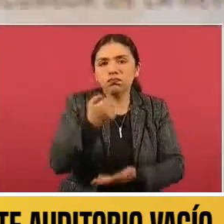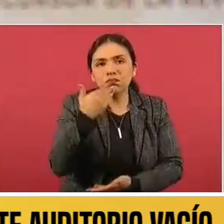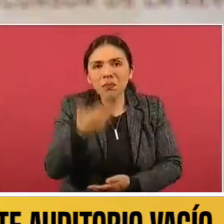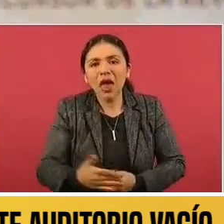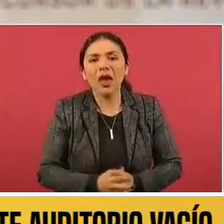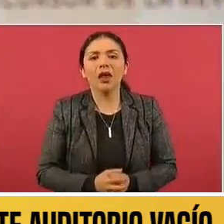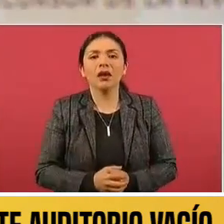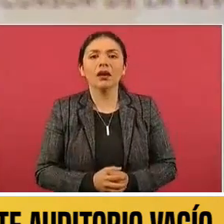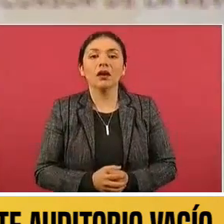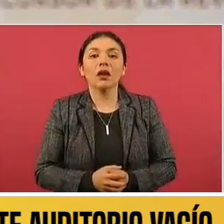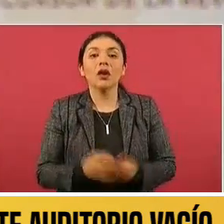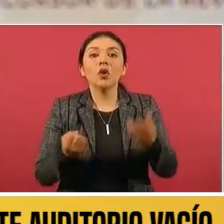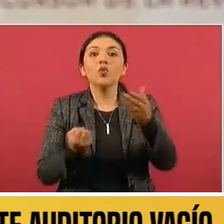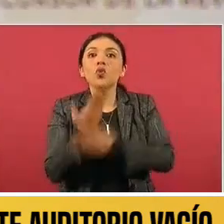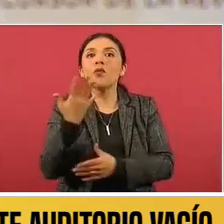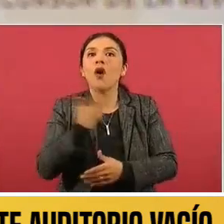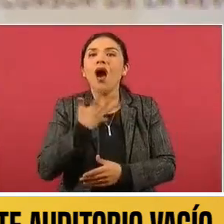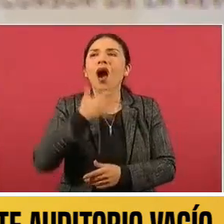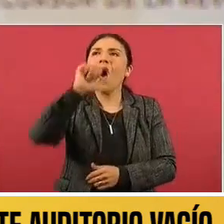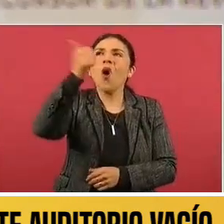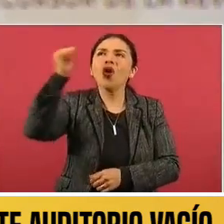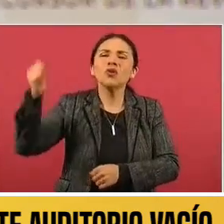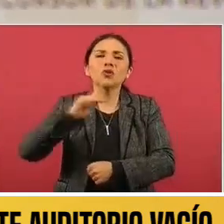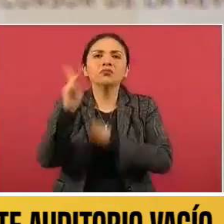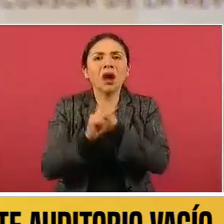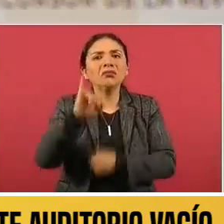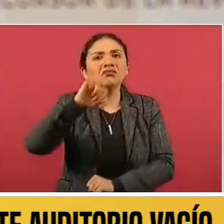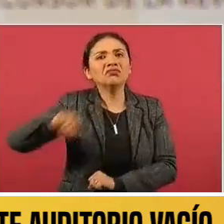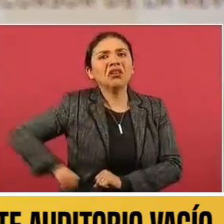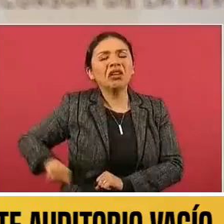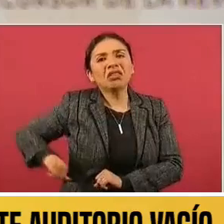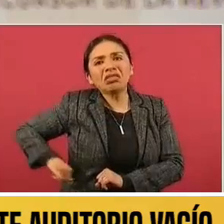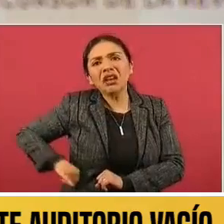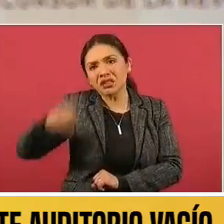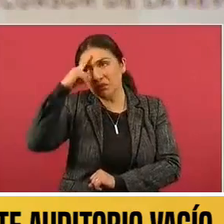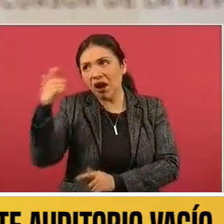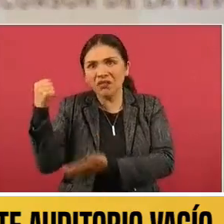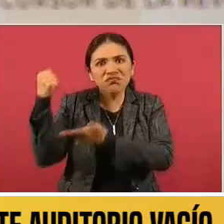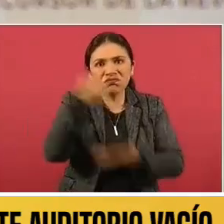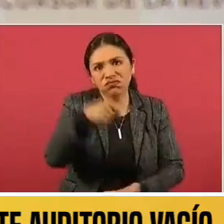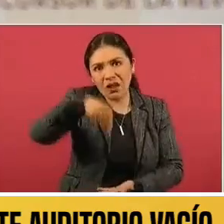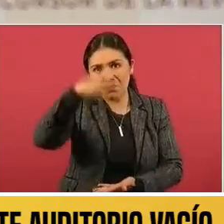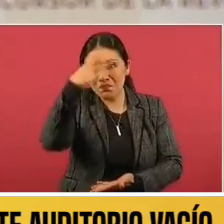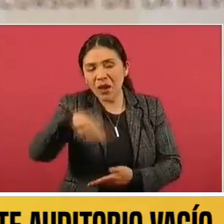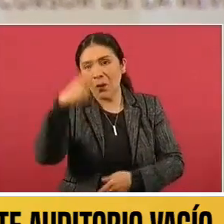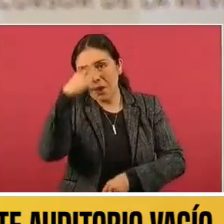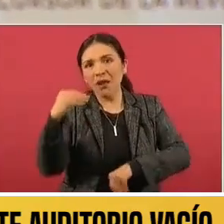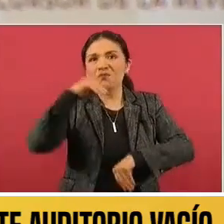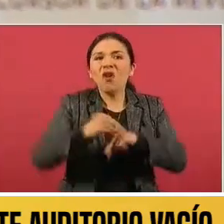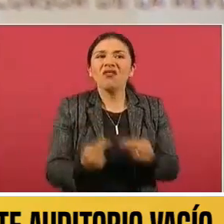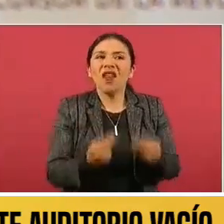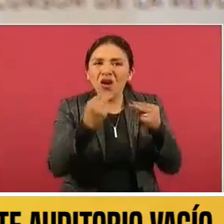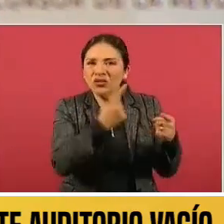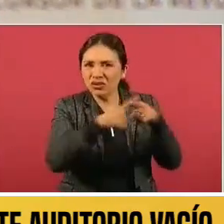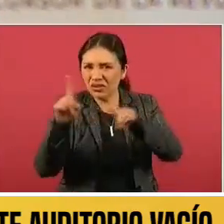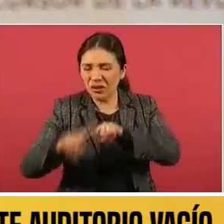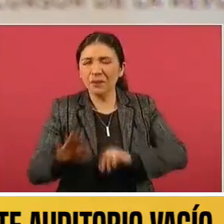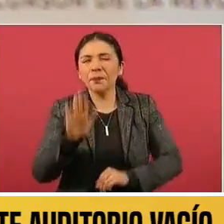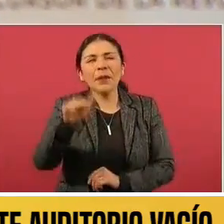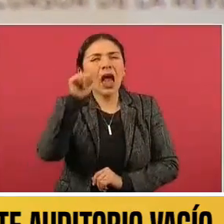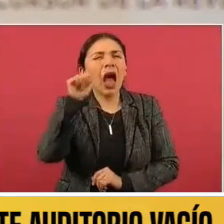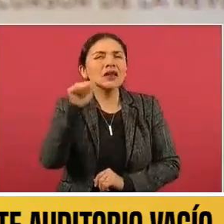la llegada de inversión extranjera ayer se dieron a conocer datos sobre el